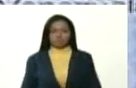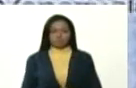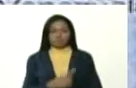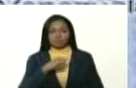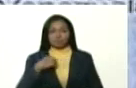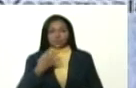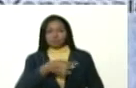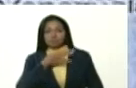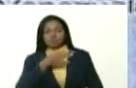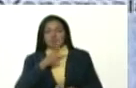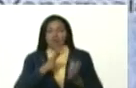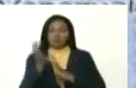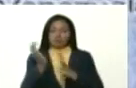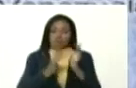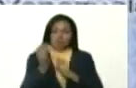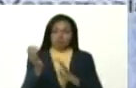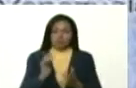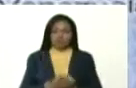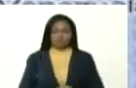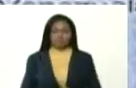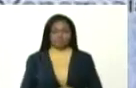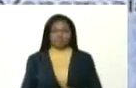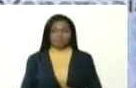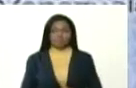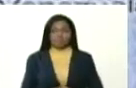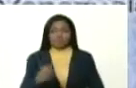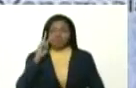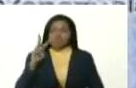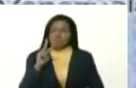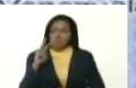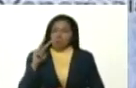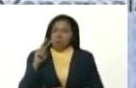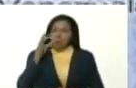Señor Jesucristo. Y hay que cultivar la fe,